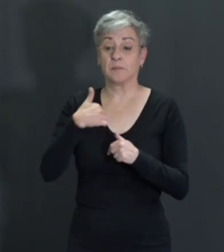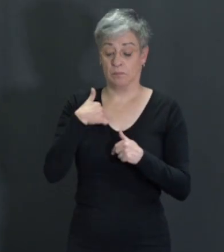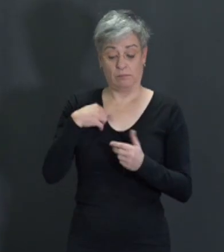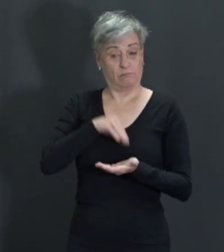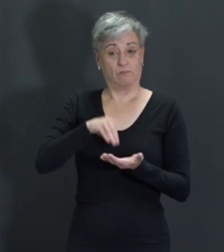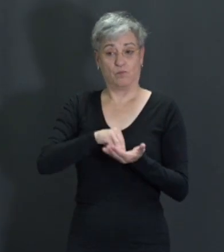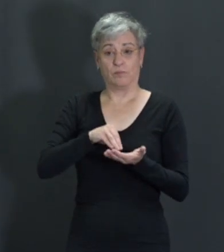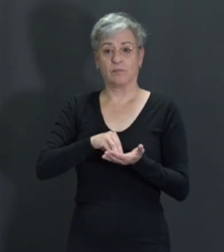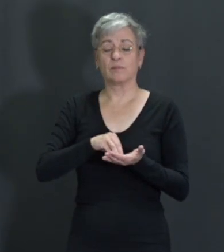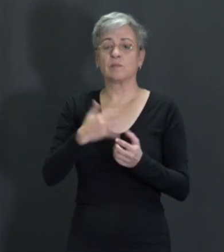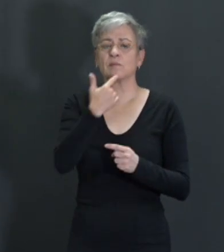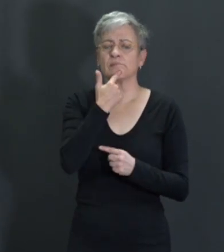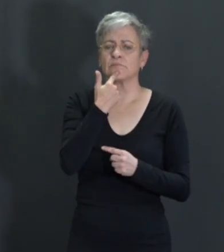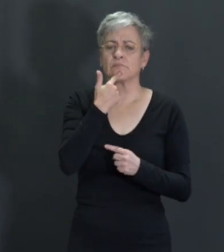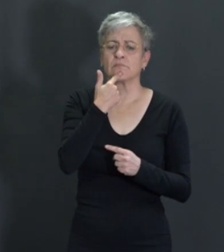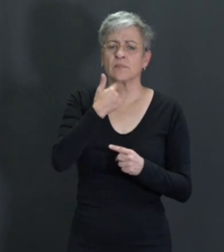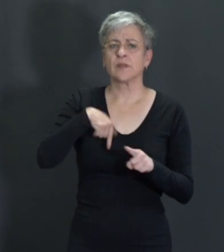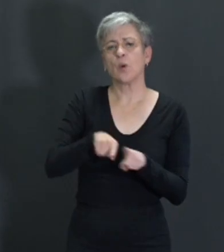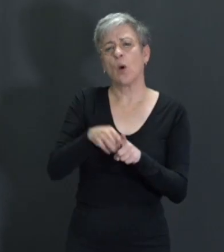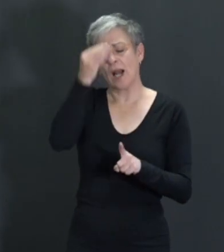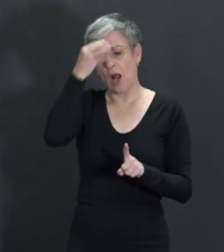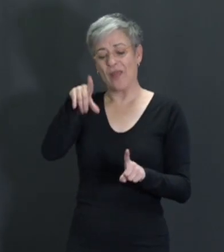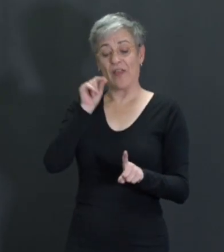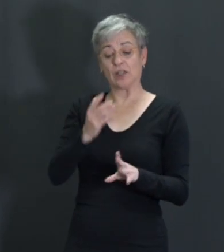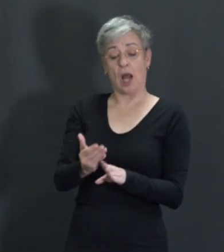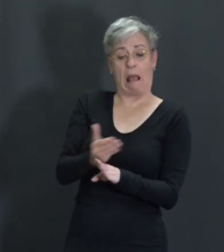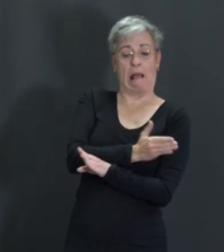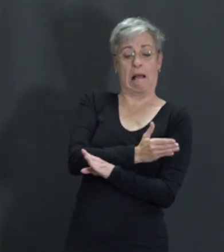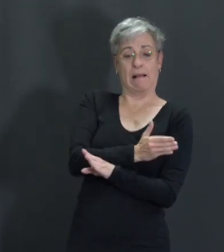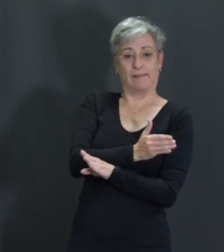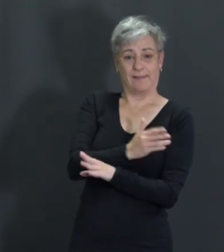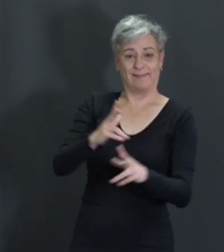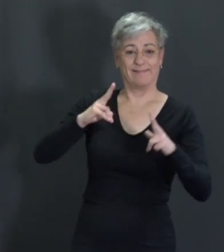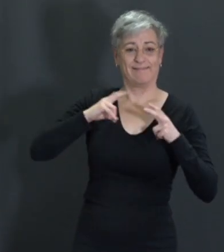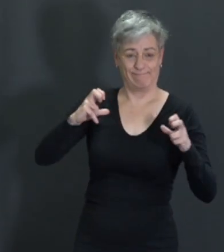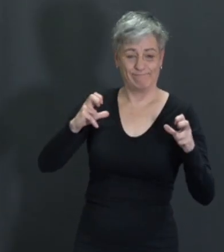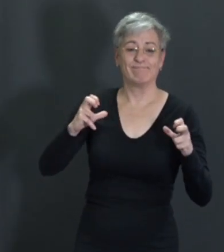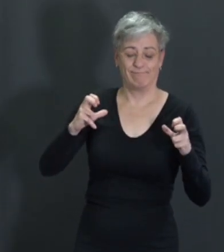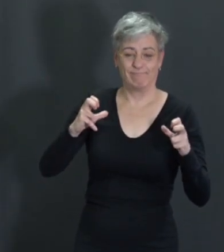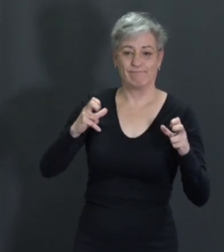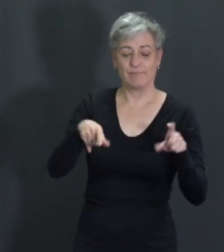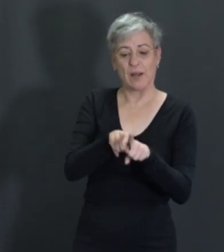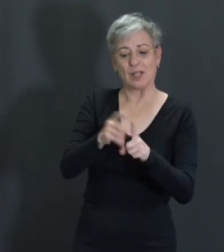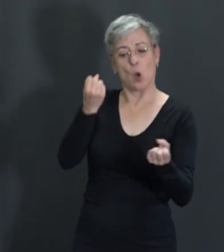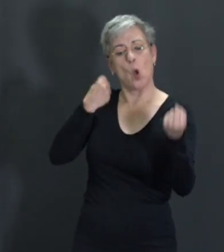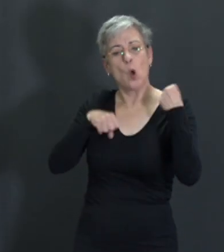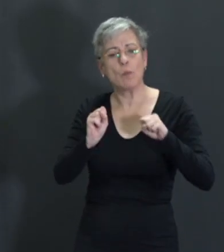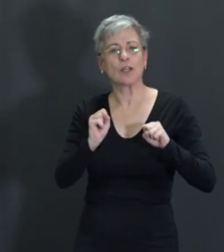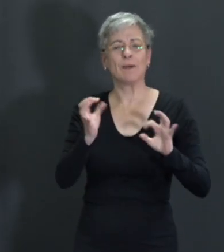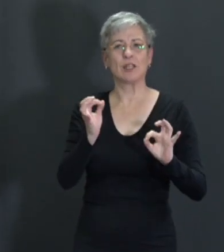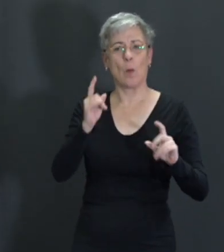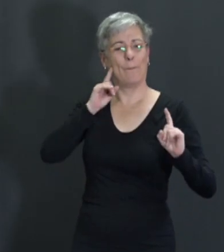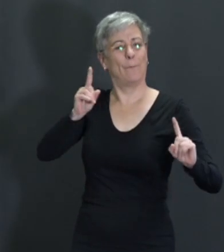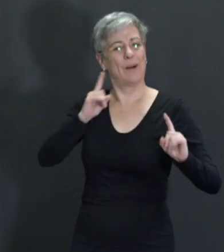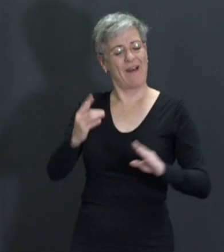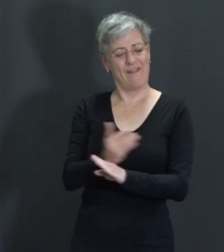dicho muchas veces, pero lo vuelvo a decir, tomar decisiones a tiempo es una conducta preventiva de la